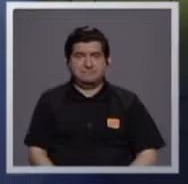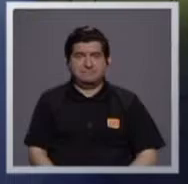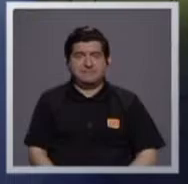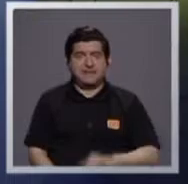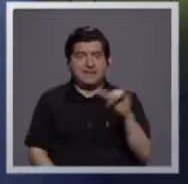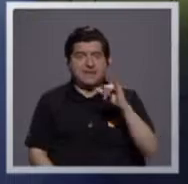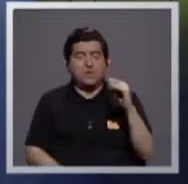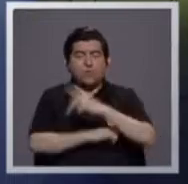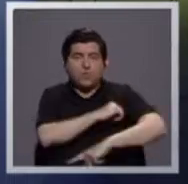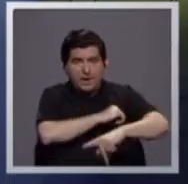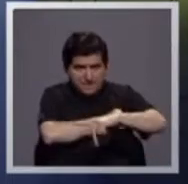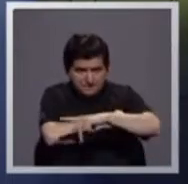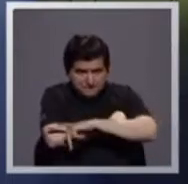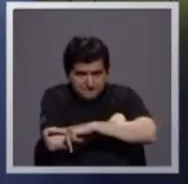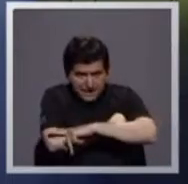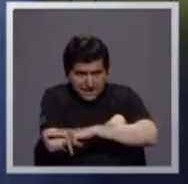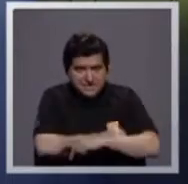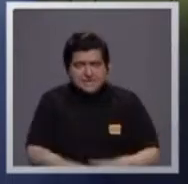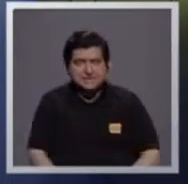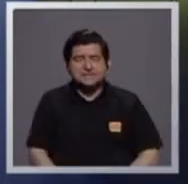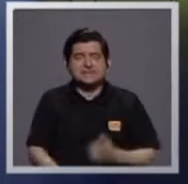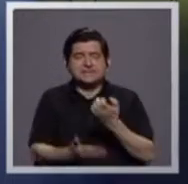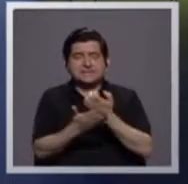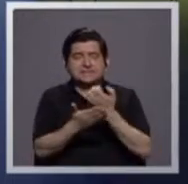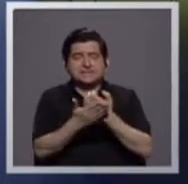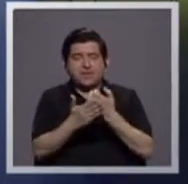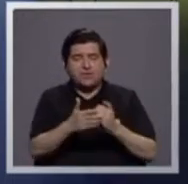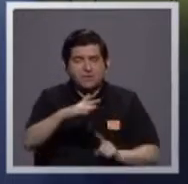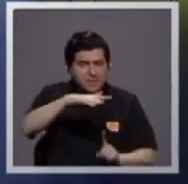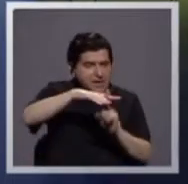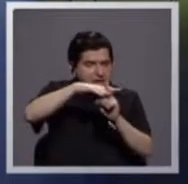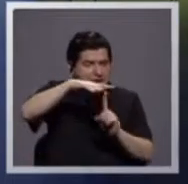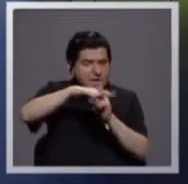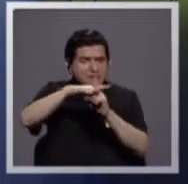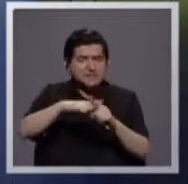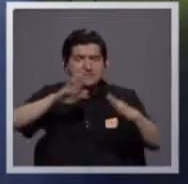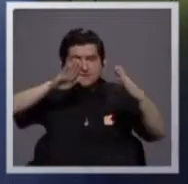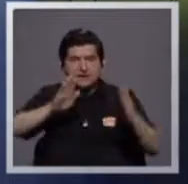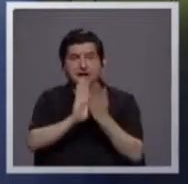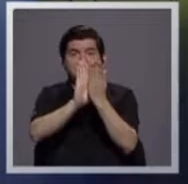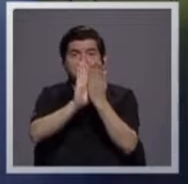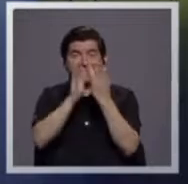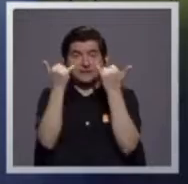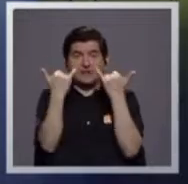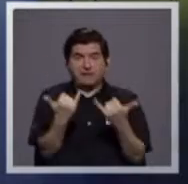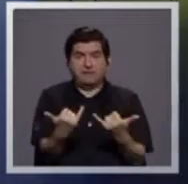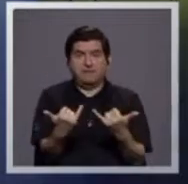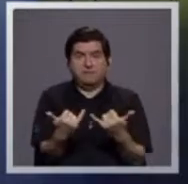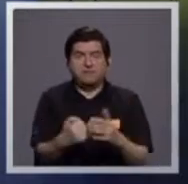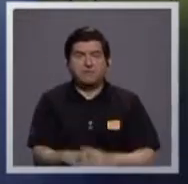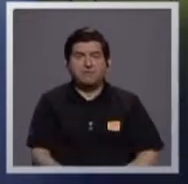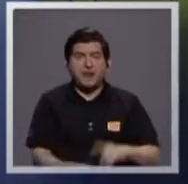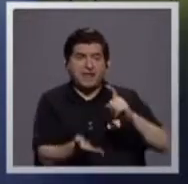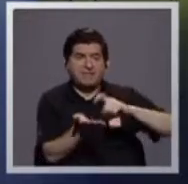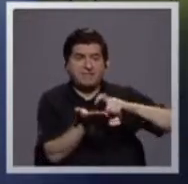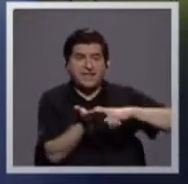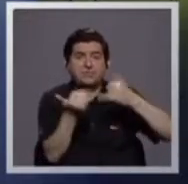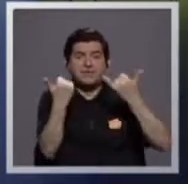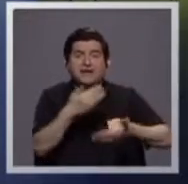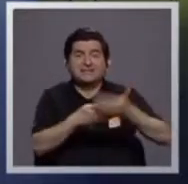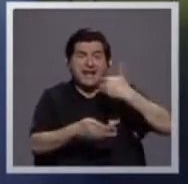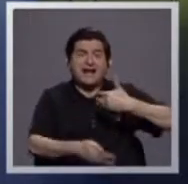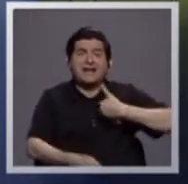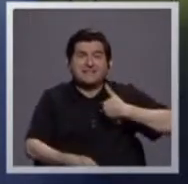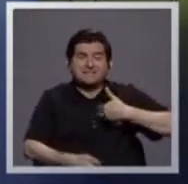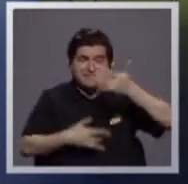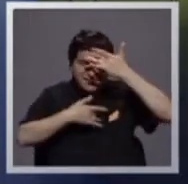Cómo los países de las economías emergentes van a hacer frente a la deuda que ya tenían antes